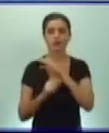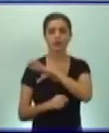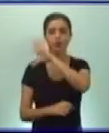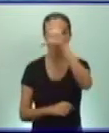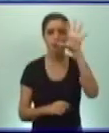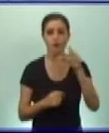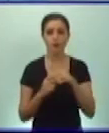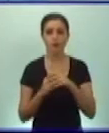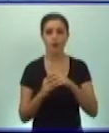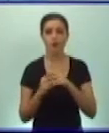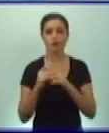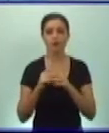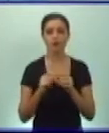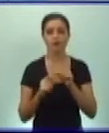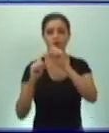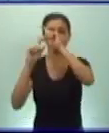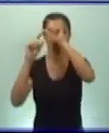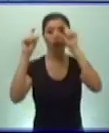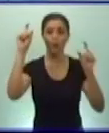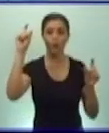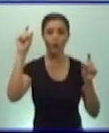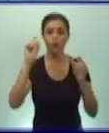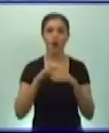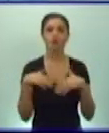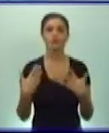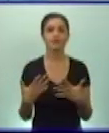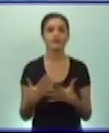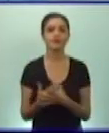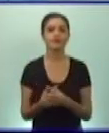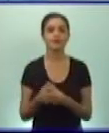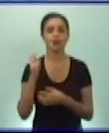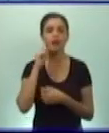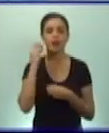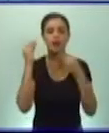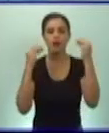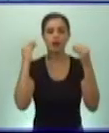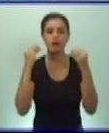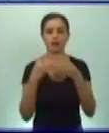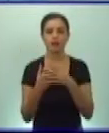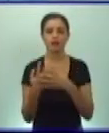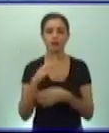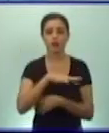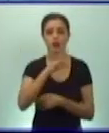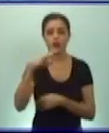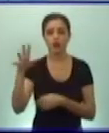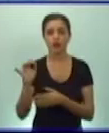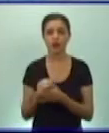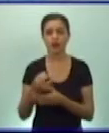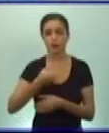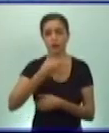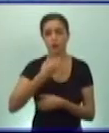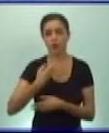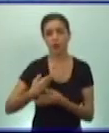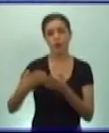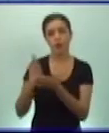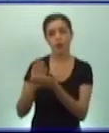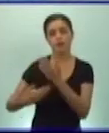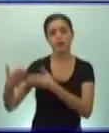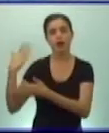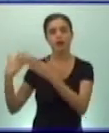Cuba, observamos la distribución del relieve en nuestro país, que, como ya habíamos explicado en clases